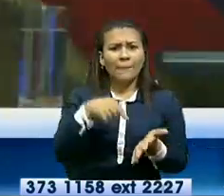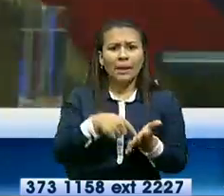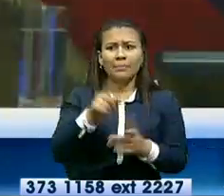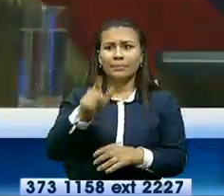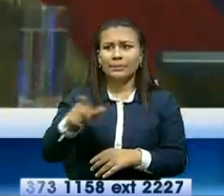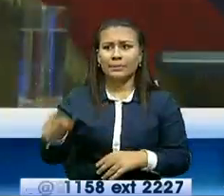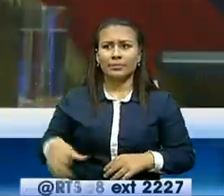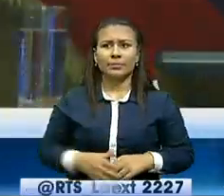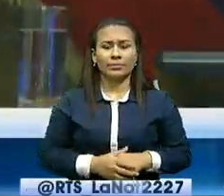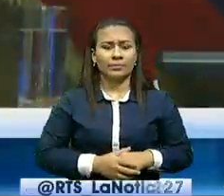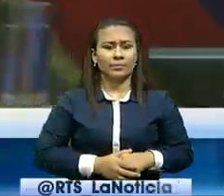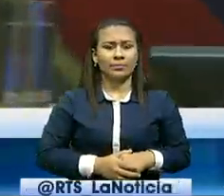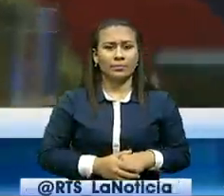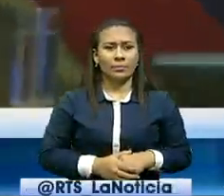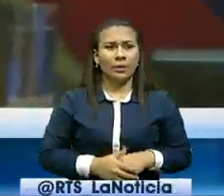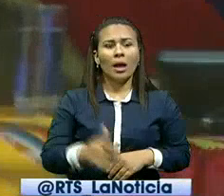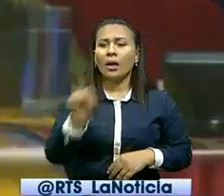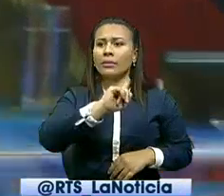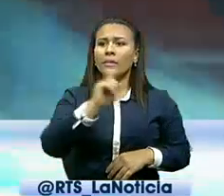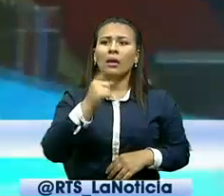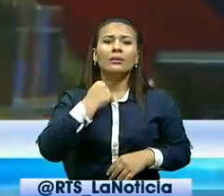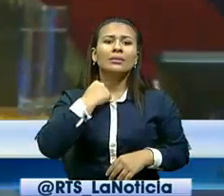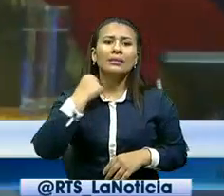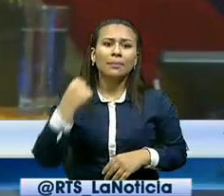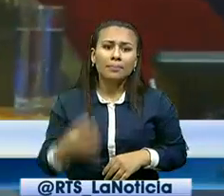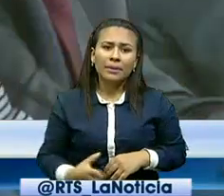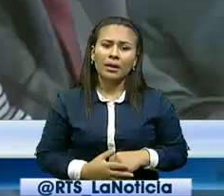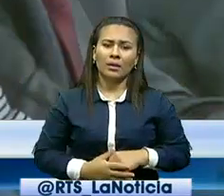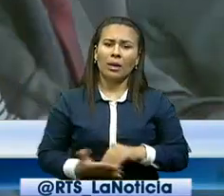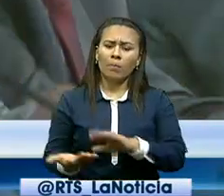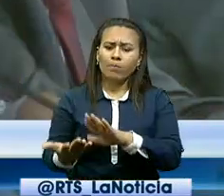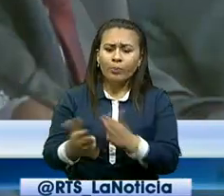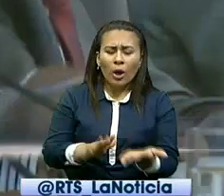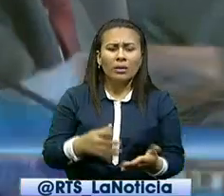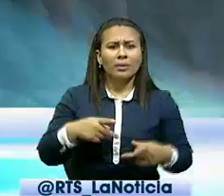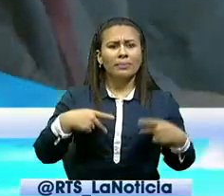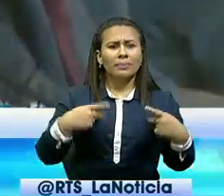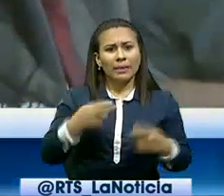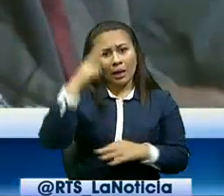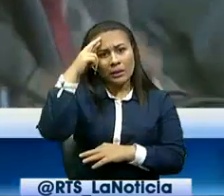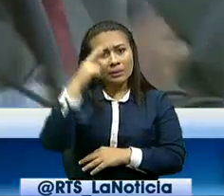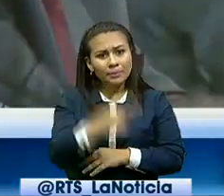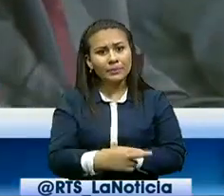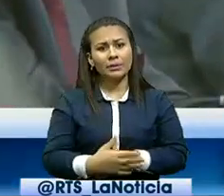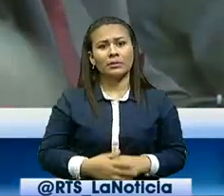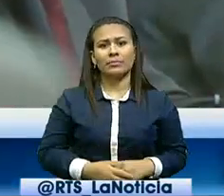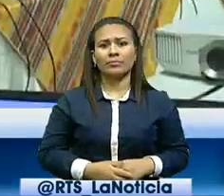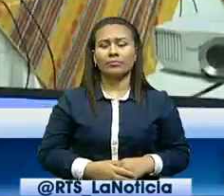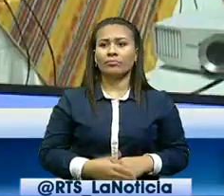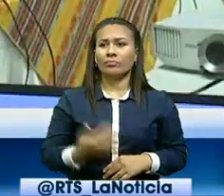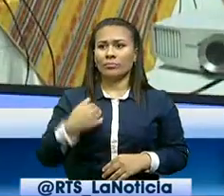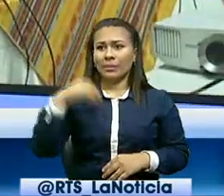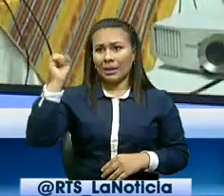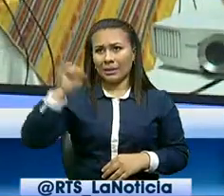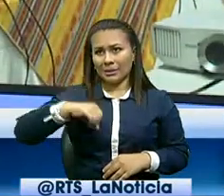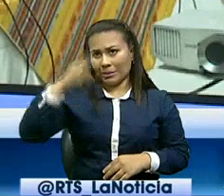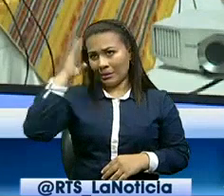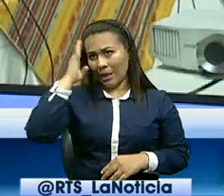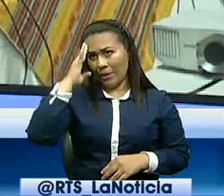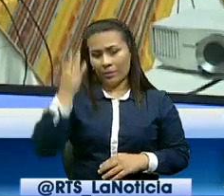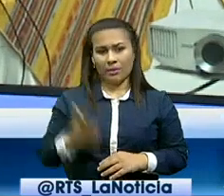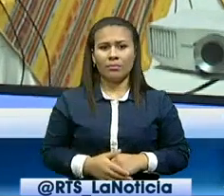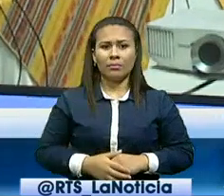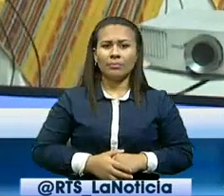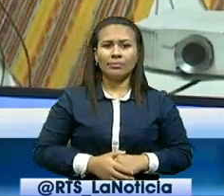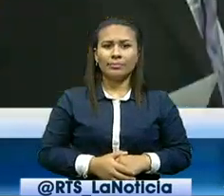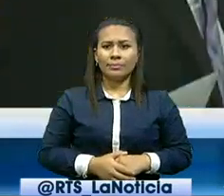Para evitar que se sigan perdiendo sagradas vidas. Si bien el sector reconoce parte de su responsabilidad en los siniestros, manifiesta que se